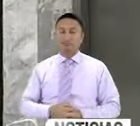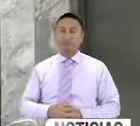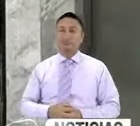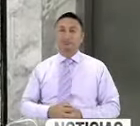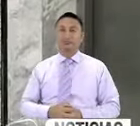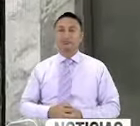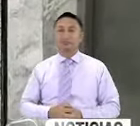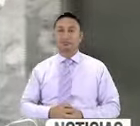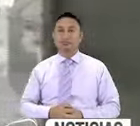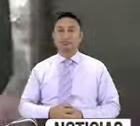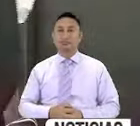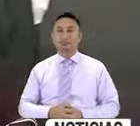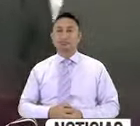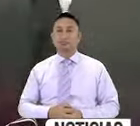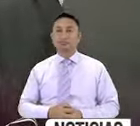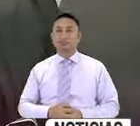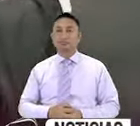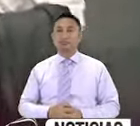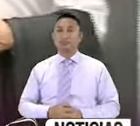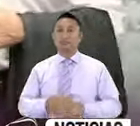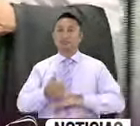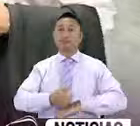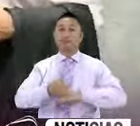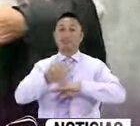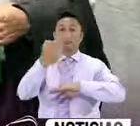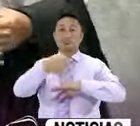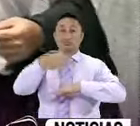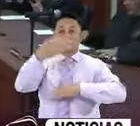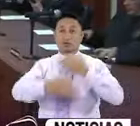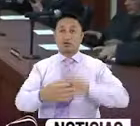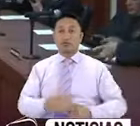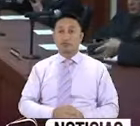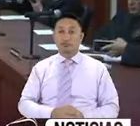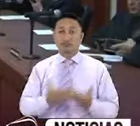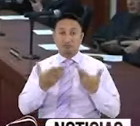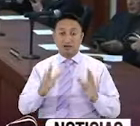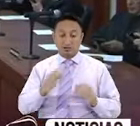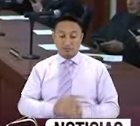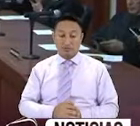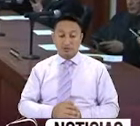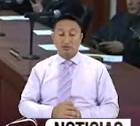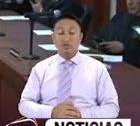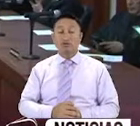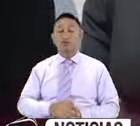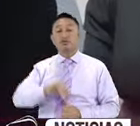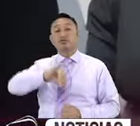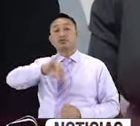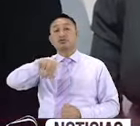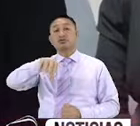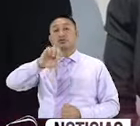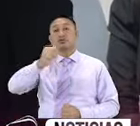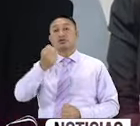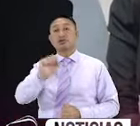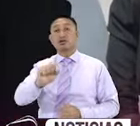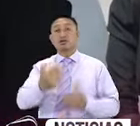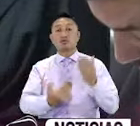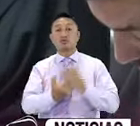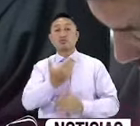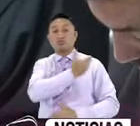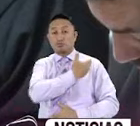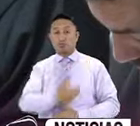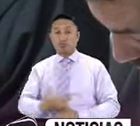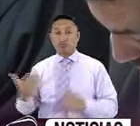interno que vivía la Corte Nacional de Justicia llegó a su fin, una vez que José Swing fue designado como presidente encargado y Emma